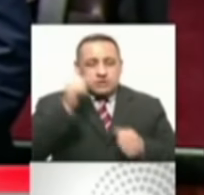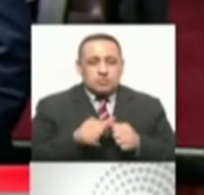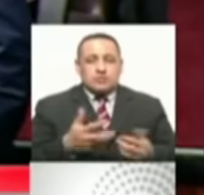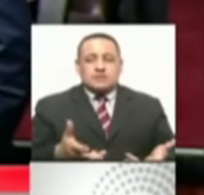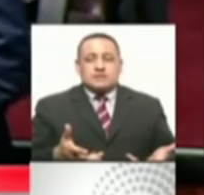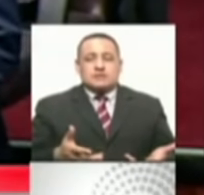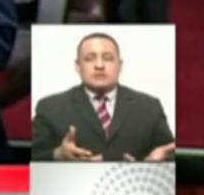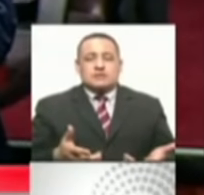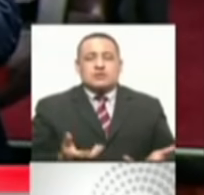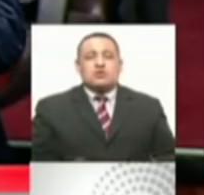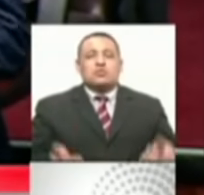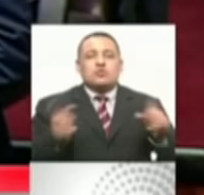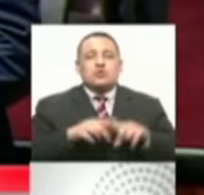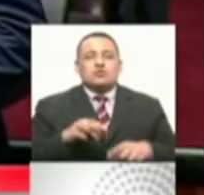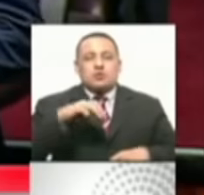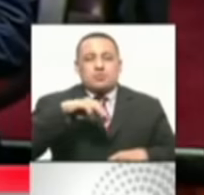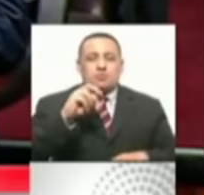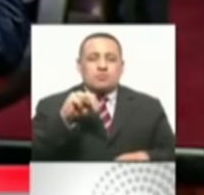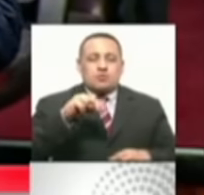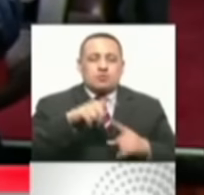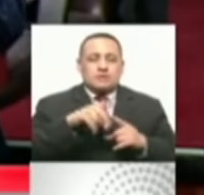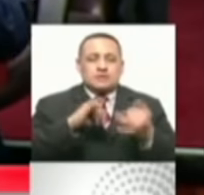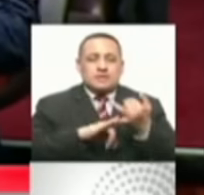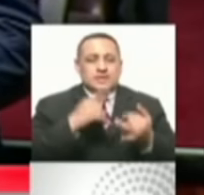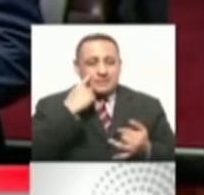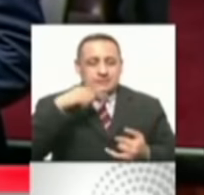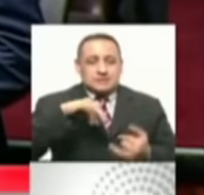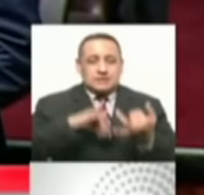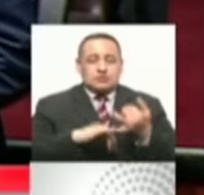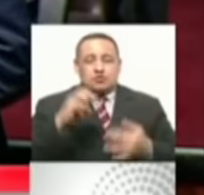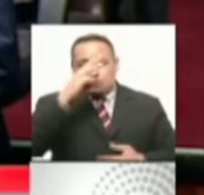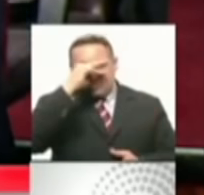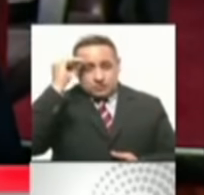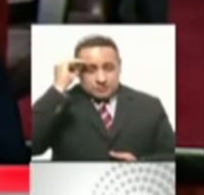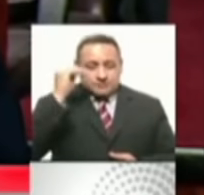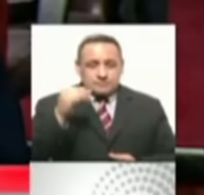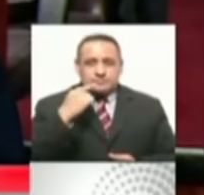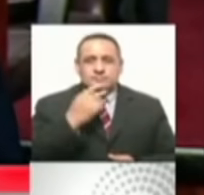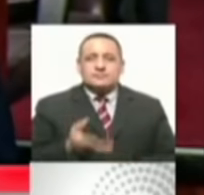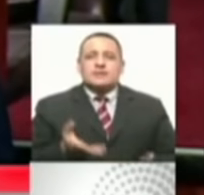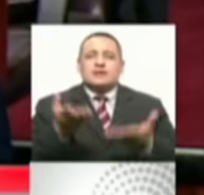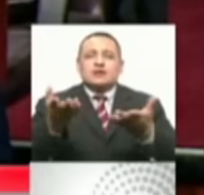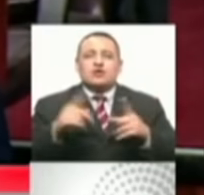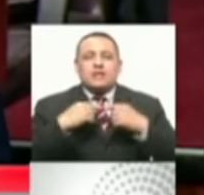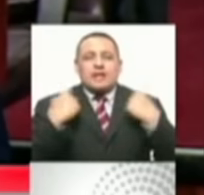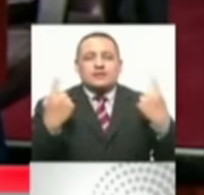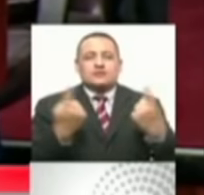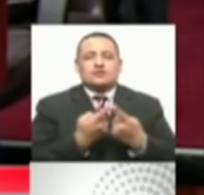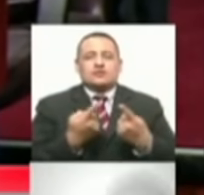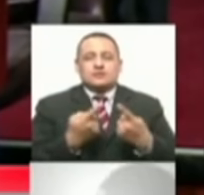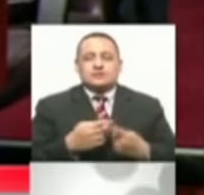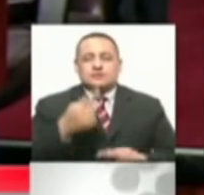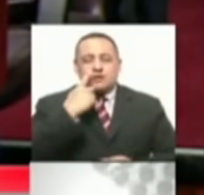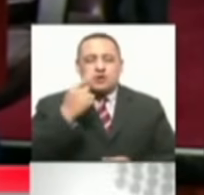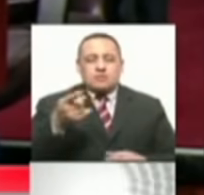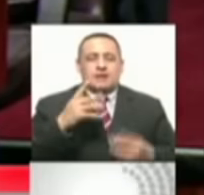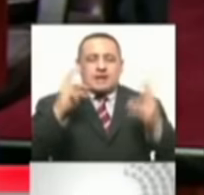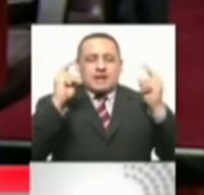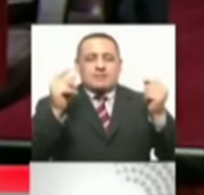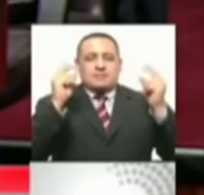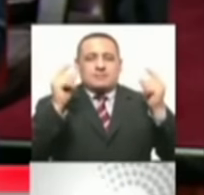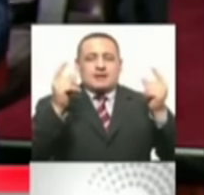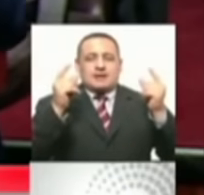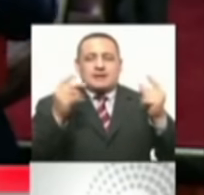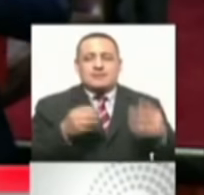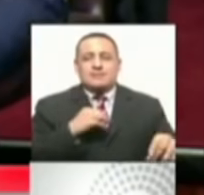la investigación, dice que Iber Maraví señala que cuando Juan Alarcón lo acusó bajo tortura, Alarcón no solo señaló a